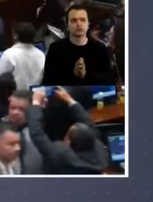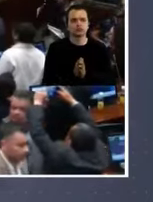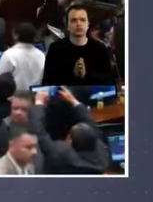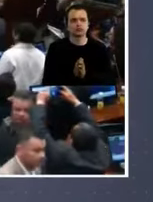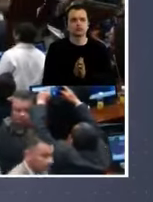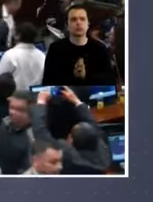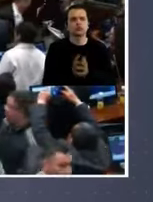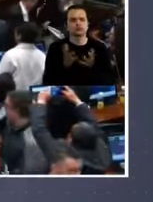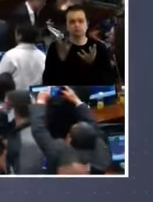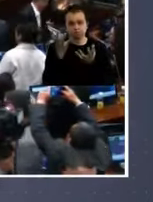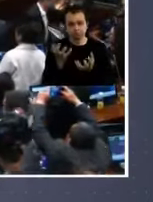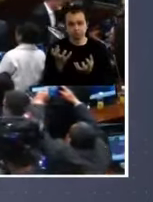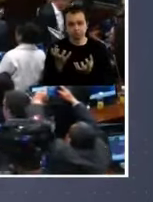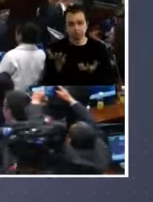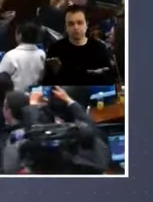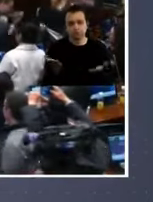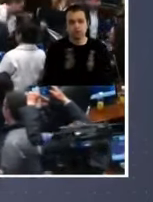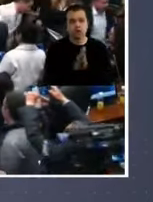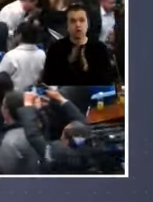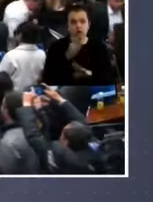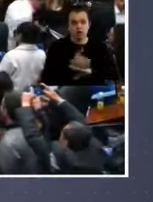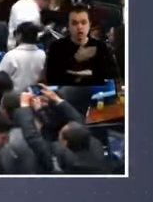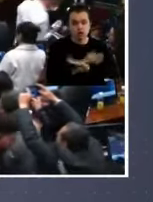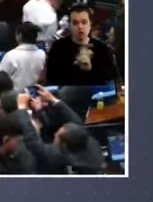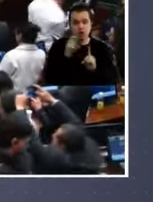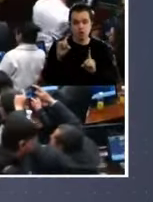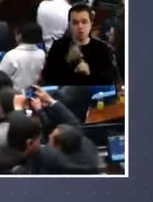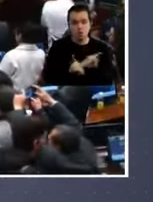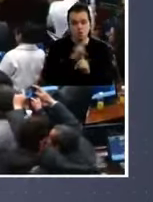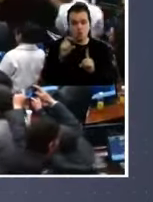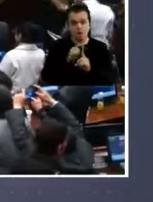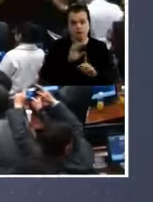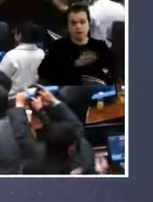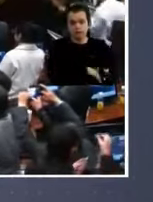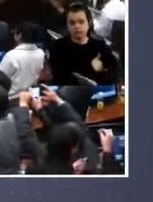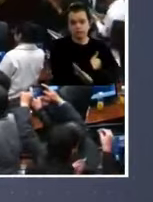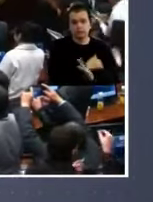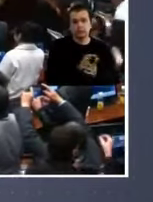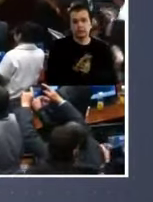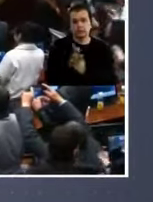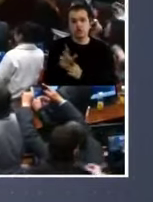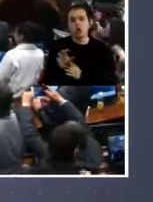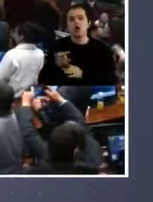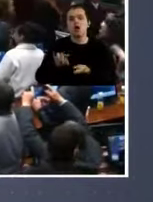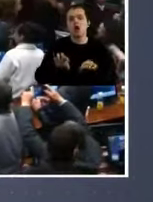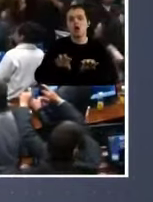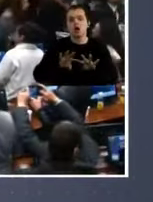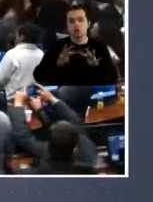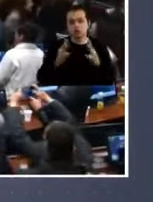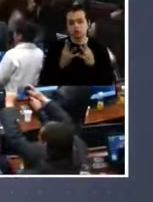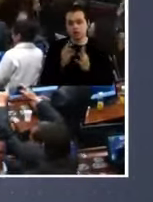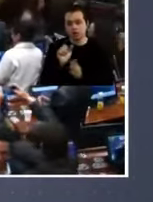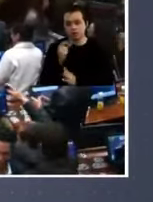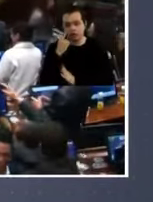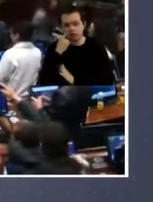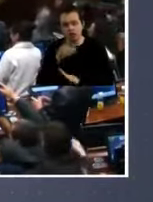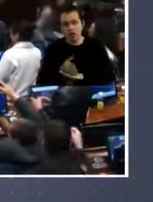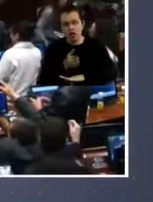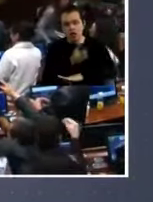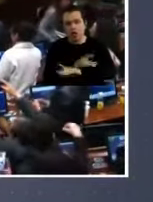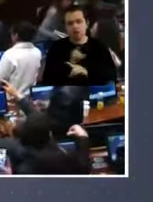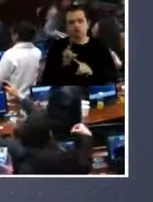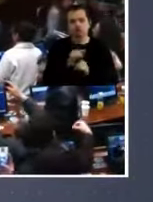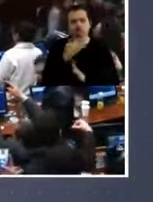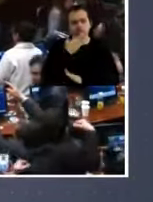saber hasta 2.3 salarios mínimos vamos al fondo público a colpensiones y el excedente de 2